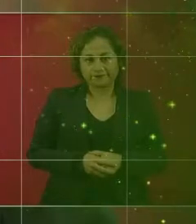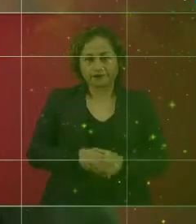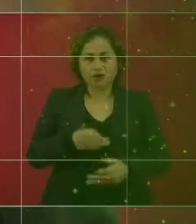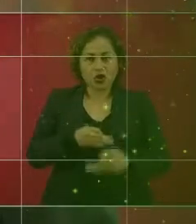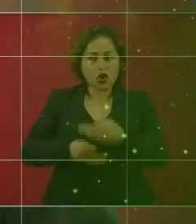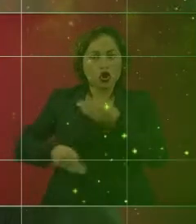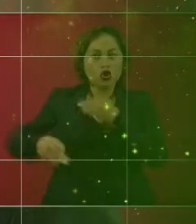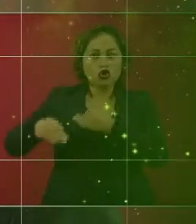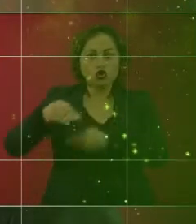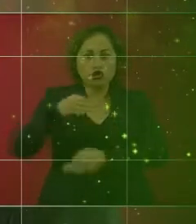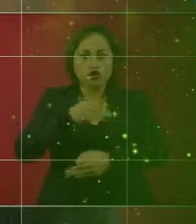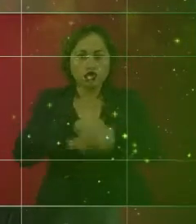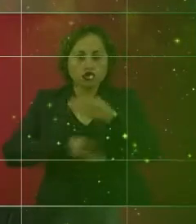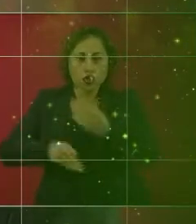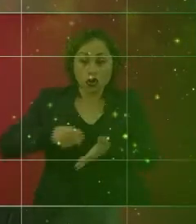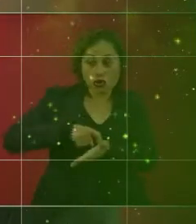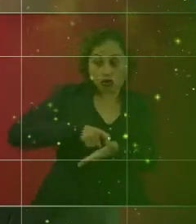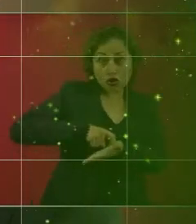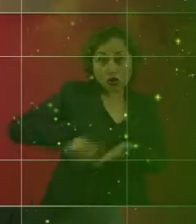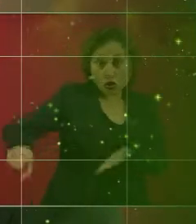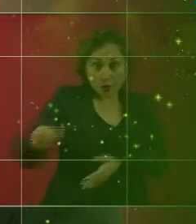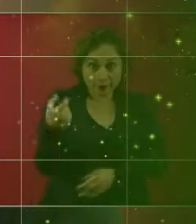se compra con el dinero.